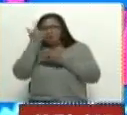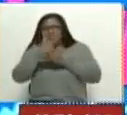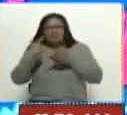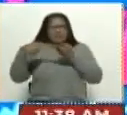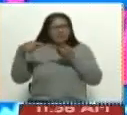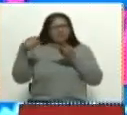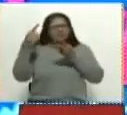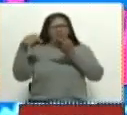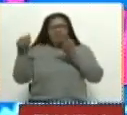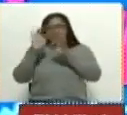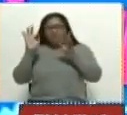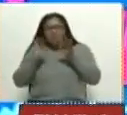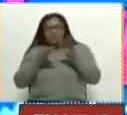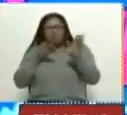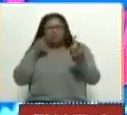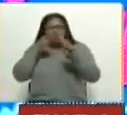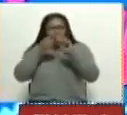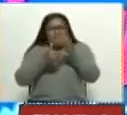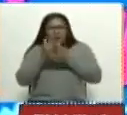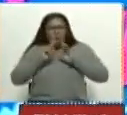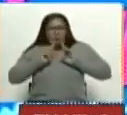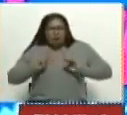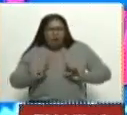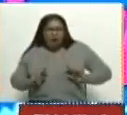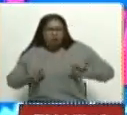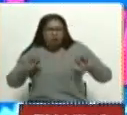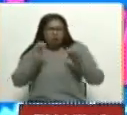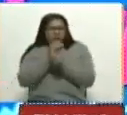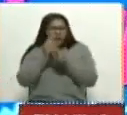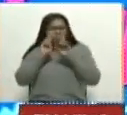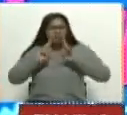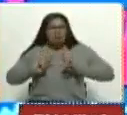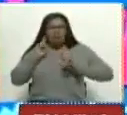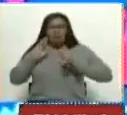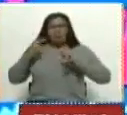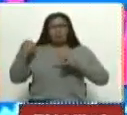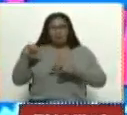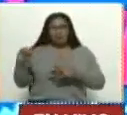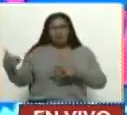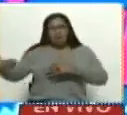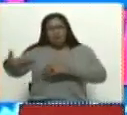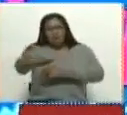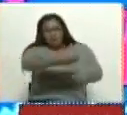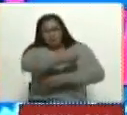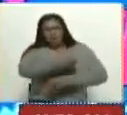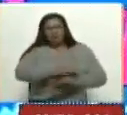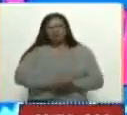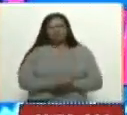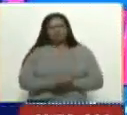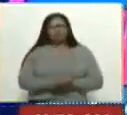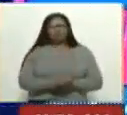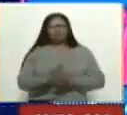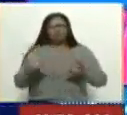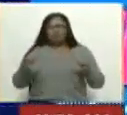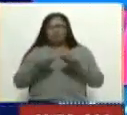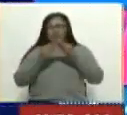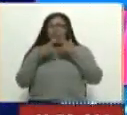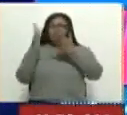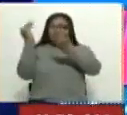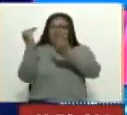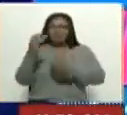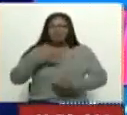las causas más justas más humanas de la humanidad las recogen Sí y levanta de nuevo la esperanza